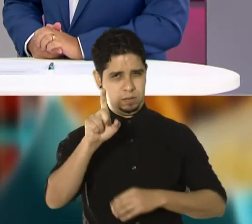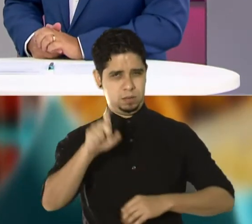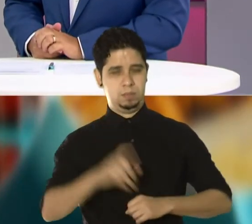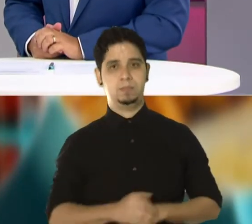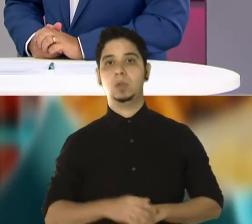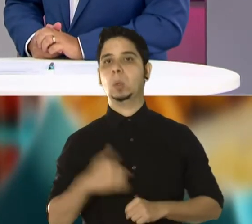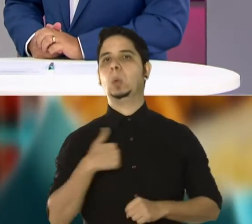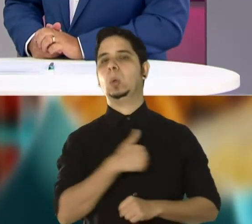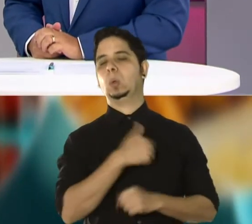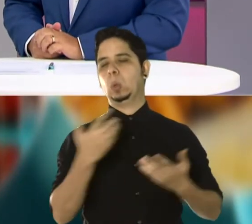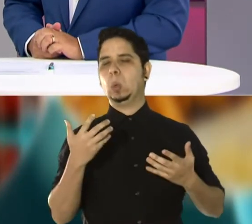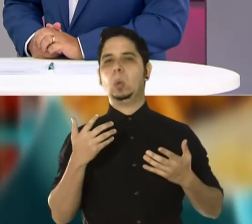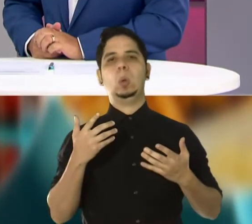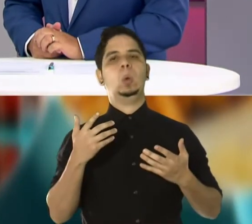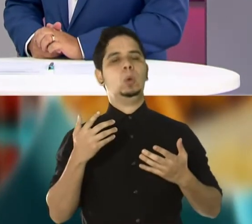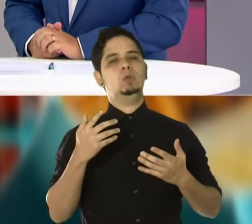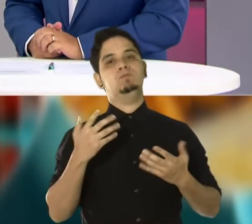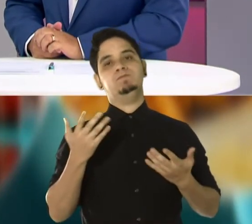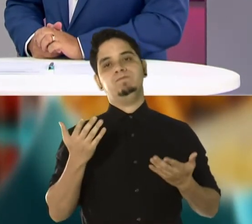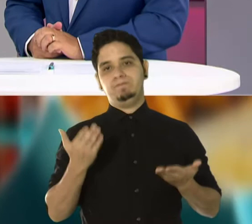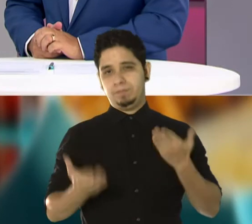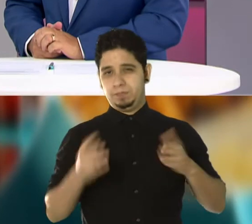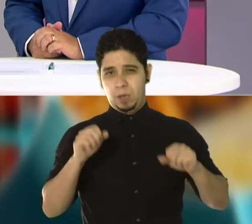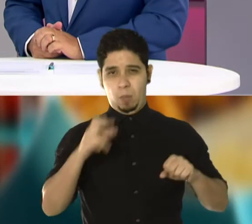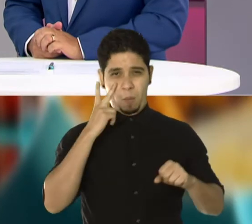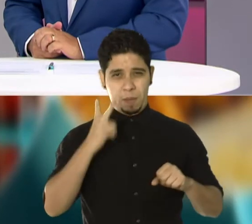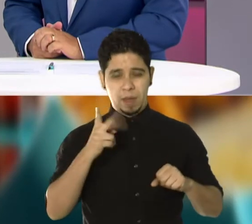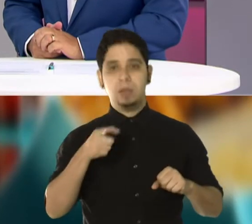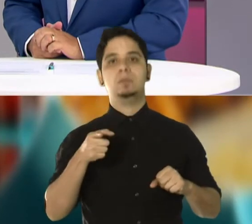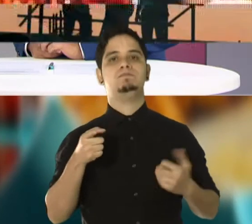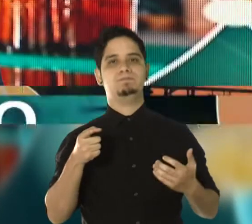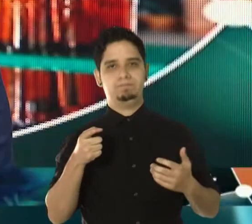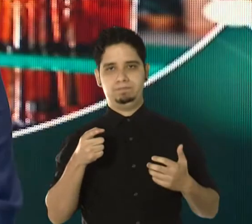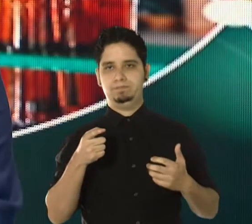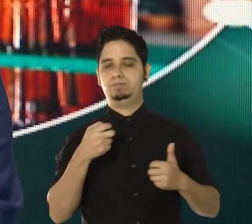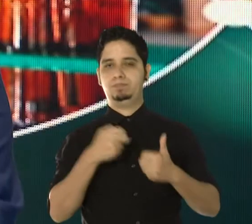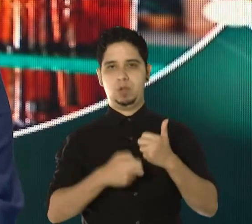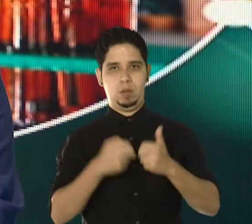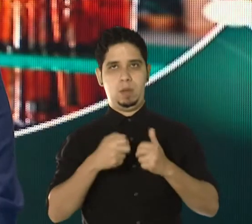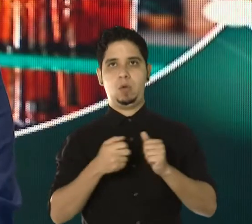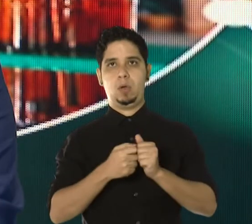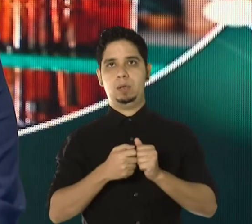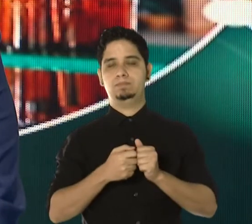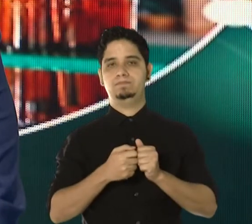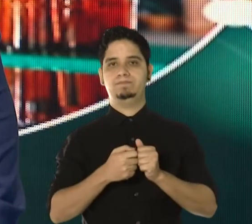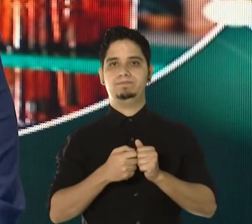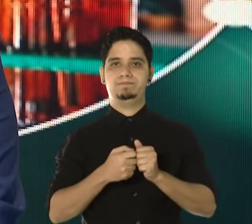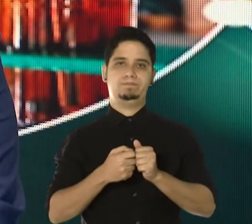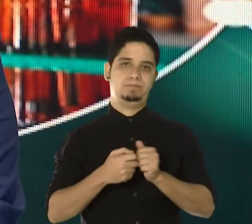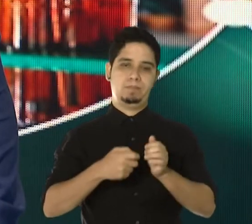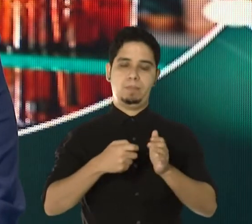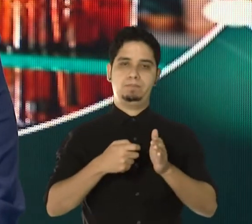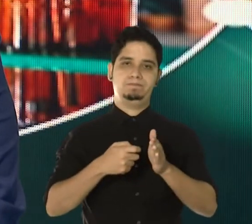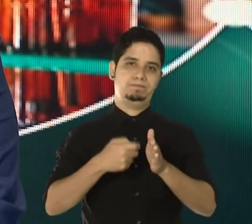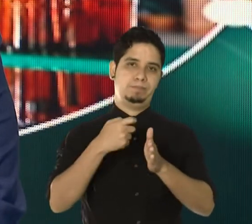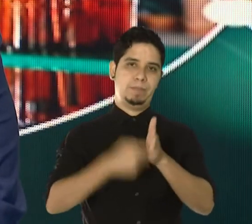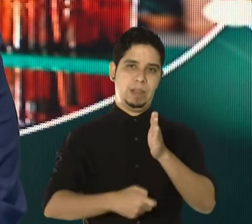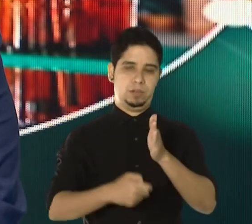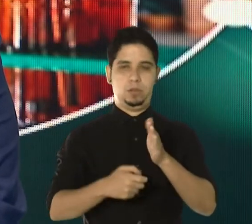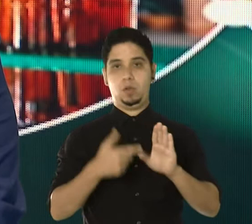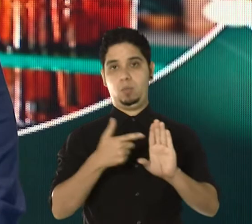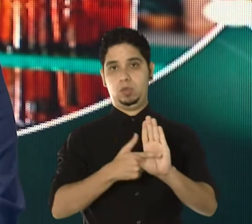Nosotros entendemos que podríamos ver problemas, uno con el precio del combustible, que ya lo estamos viendo. De hecho,